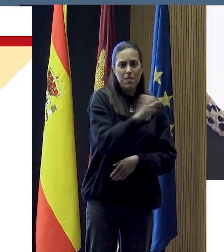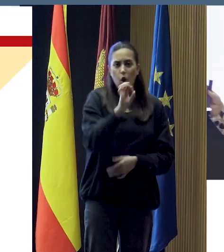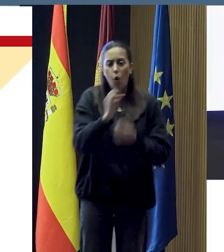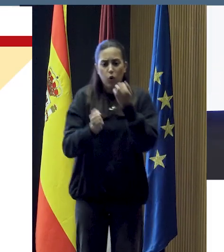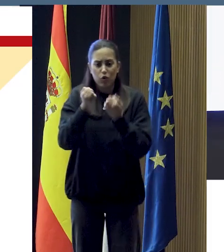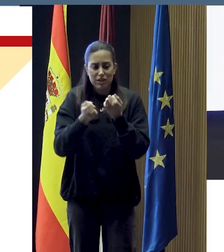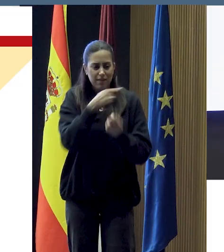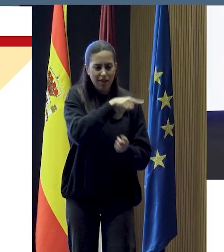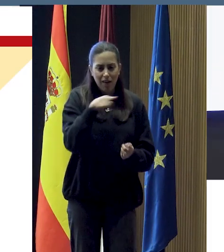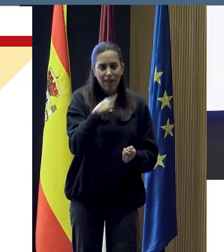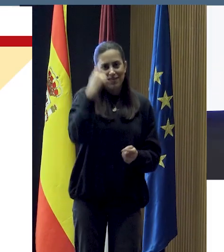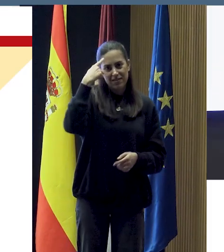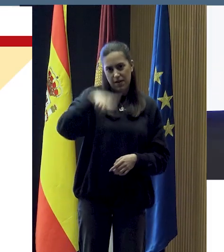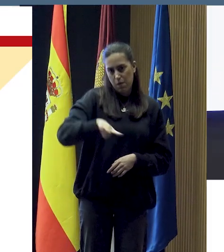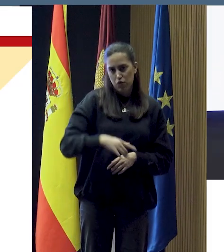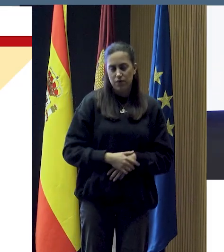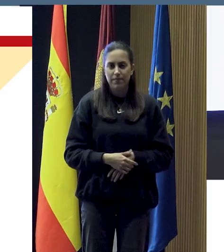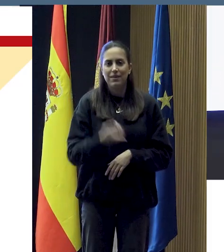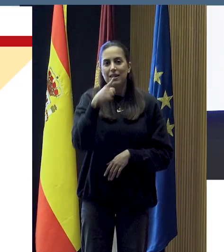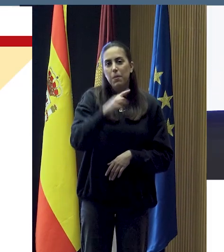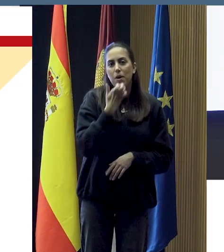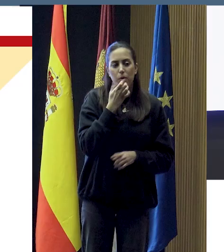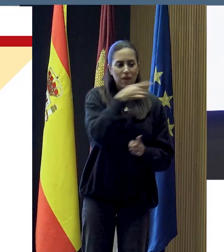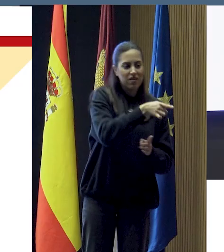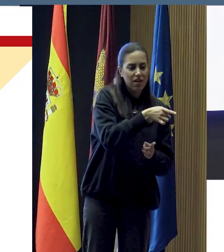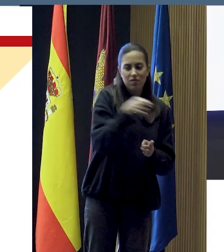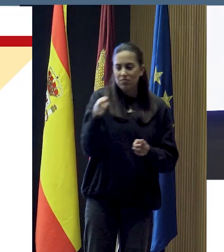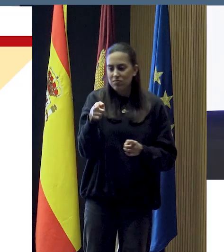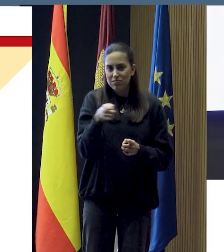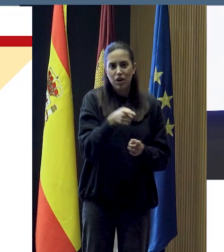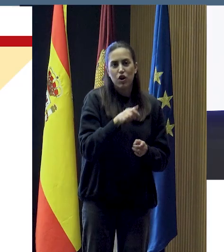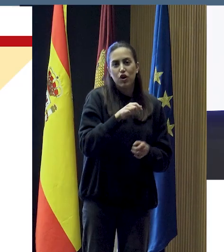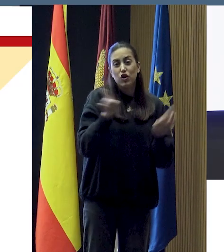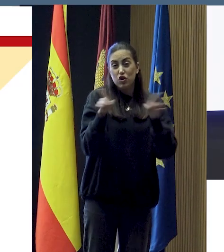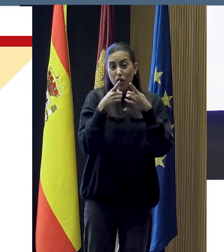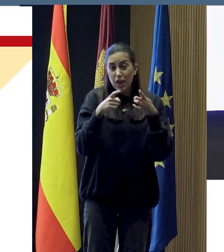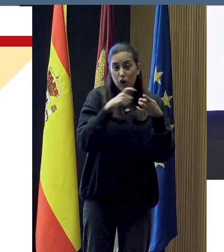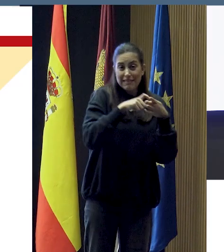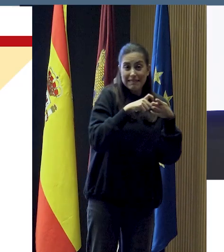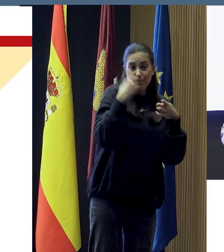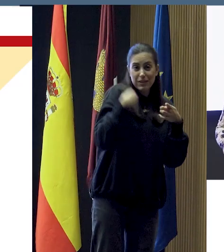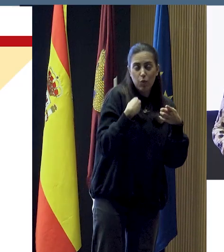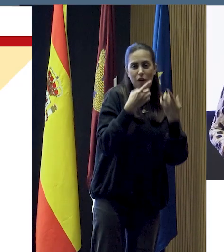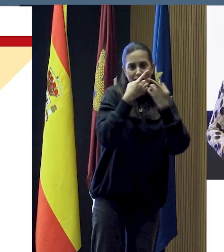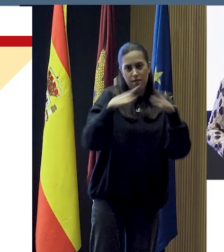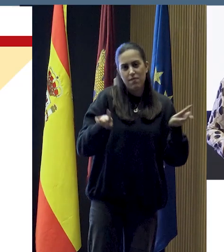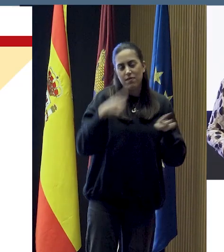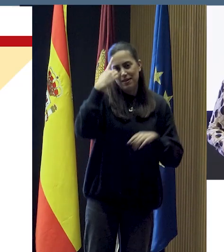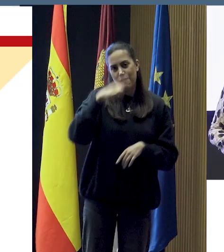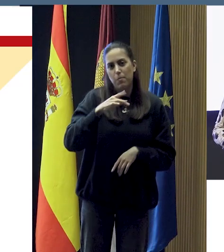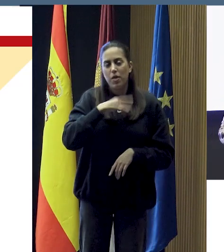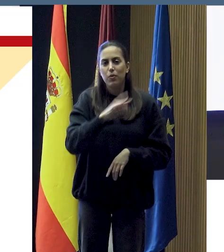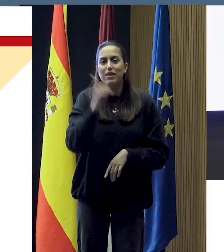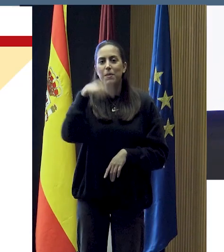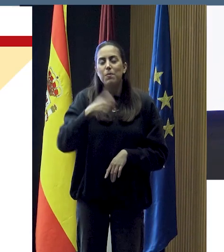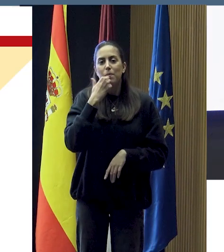coche o que podemos incluso discernir entre el mismo tipo de sonido, ¿vale? Y, por supuesto, está la memoria olfativa, muy